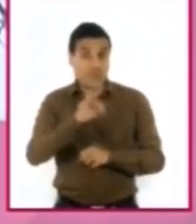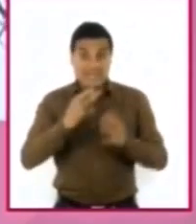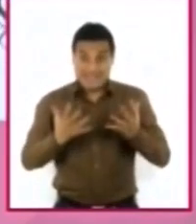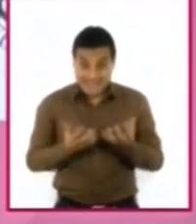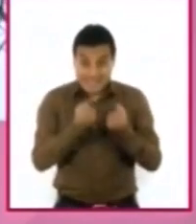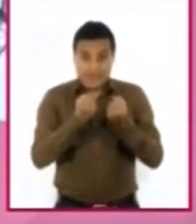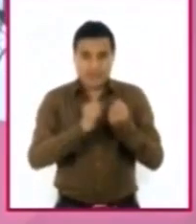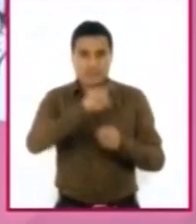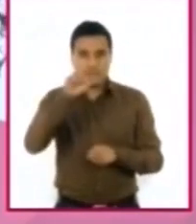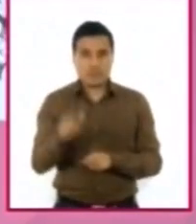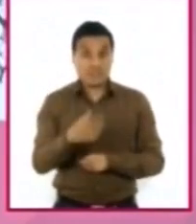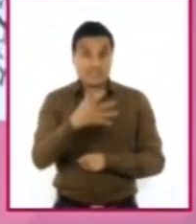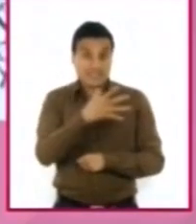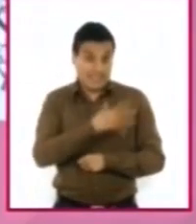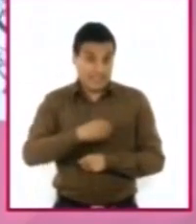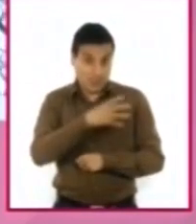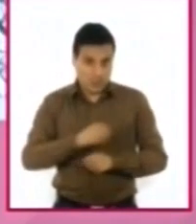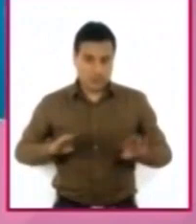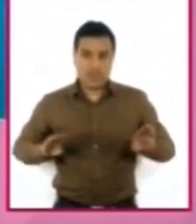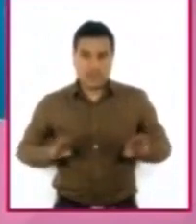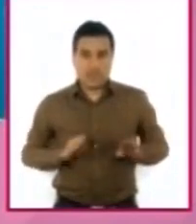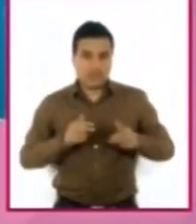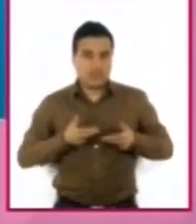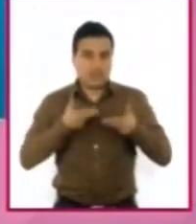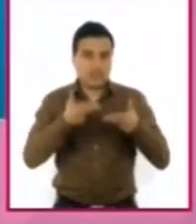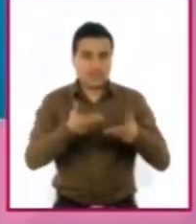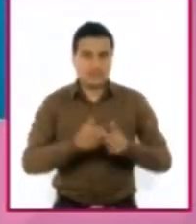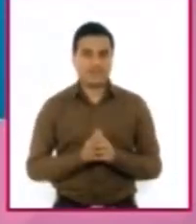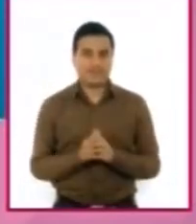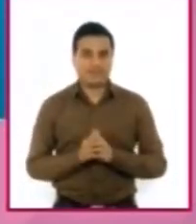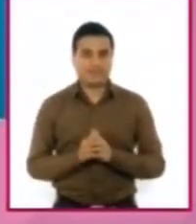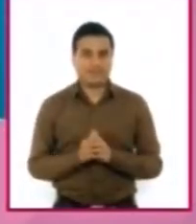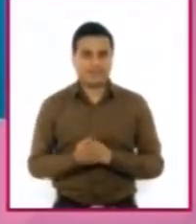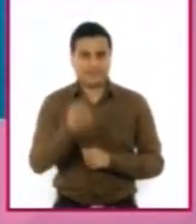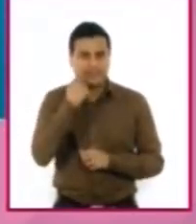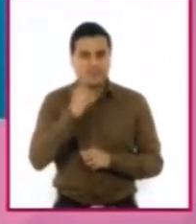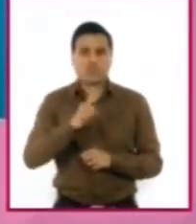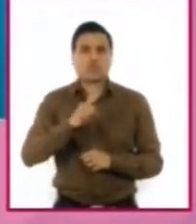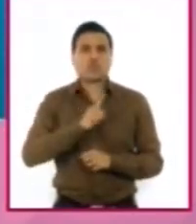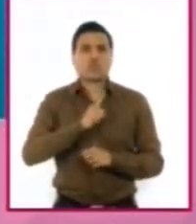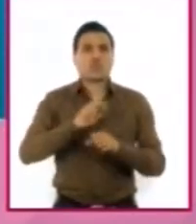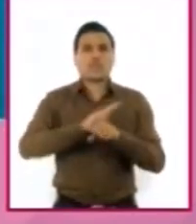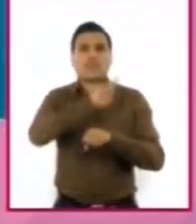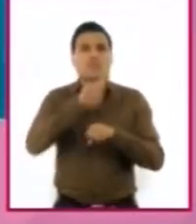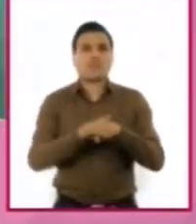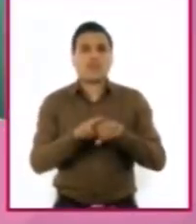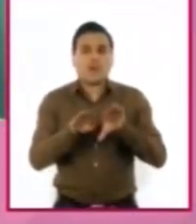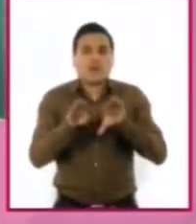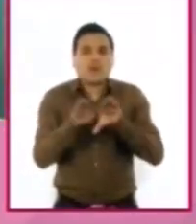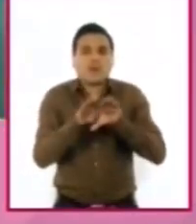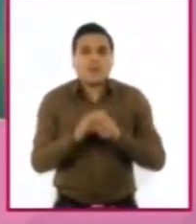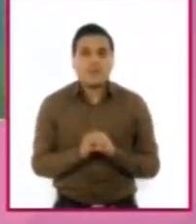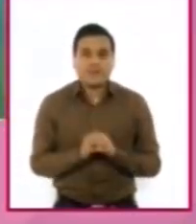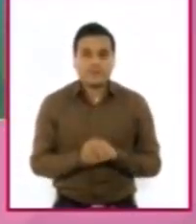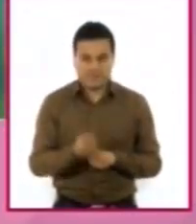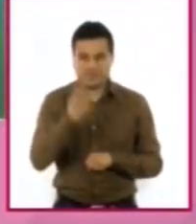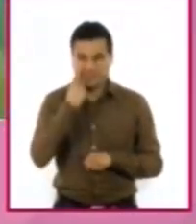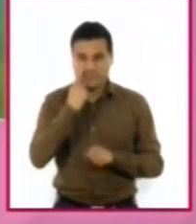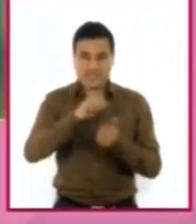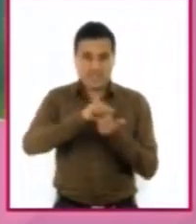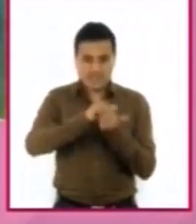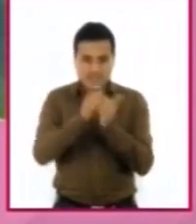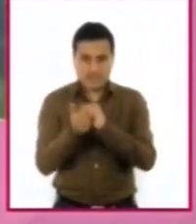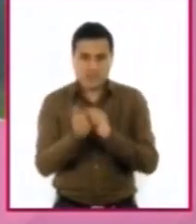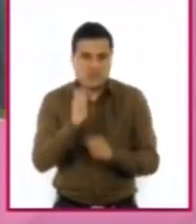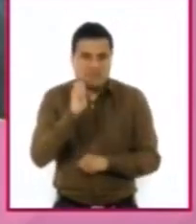sus características a su descendencia. Para comprender la selección natural, veamos qué es la adaptación y algunos ejemplos de